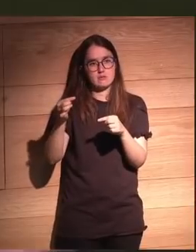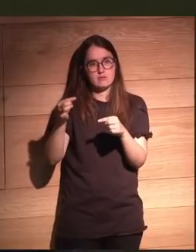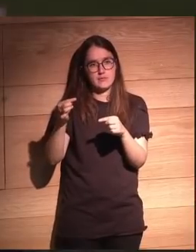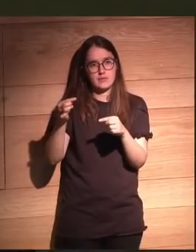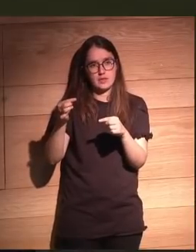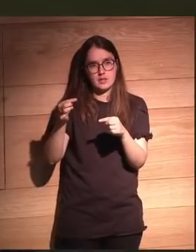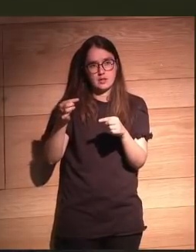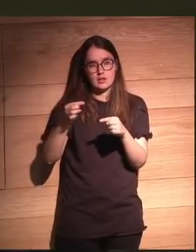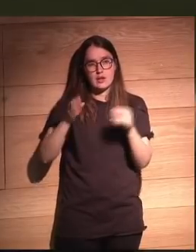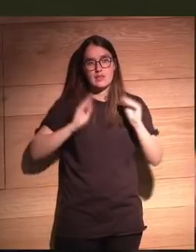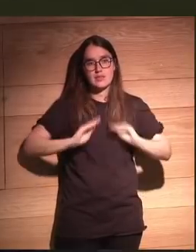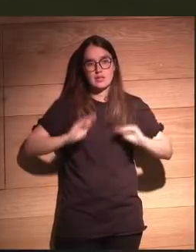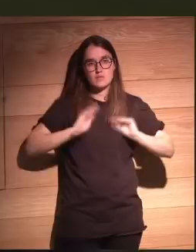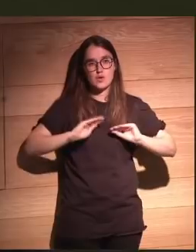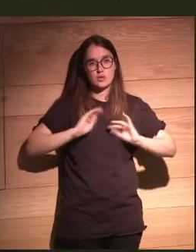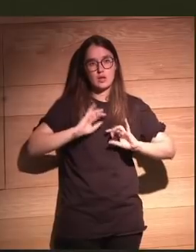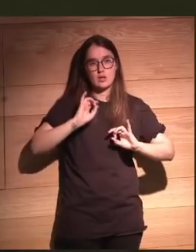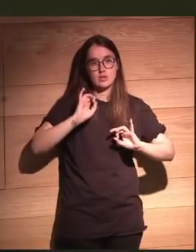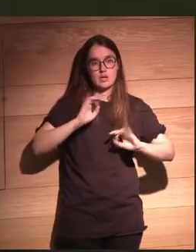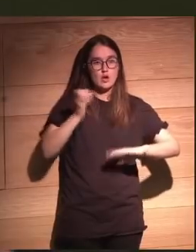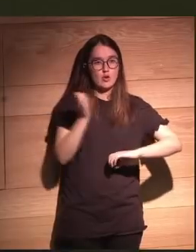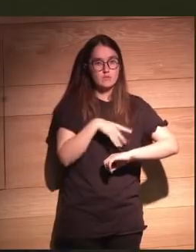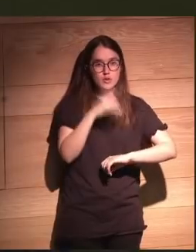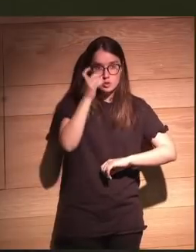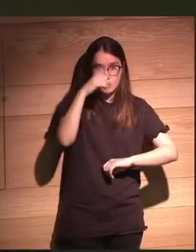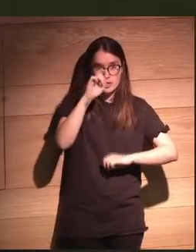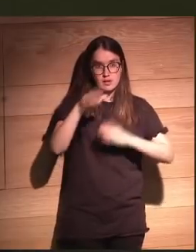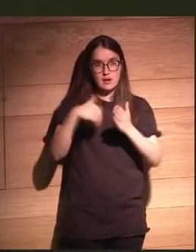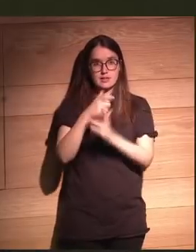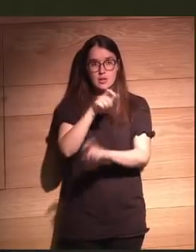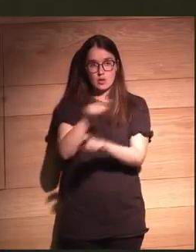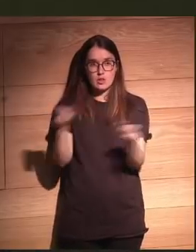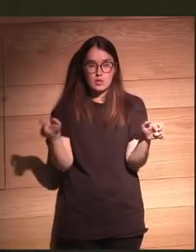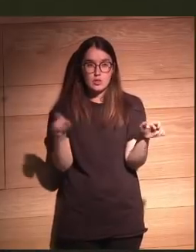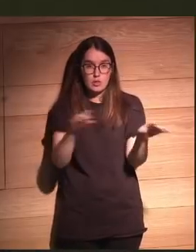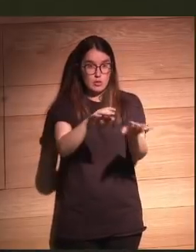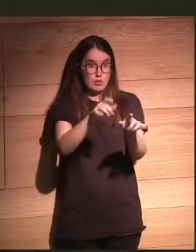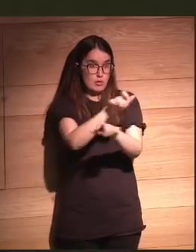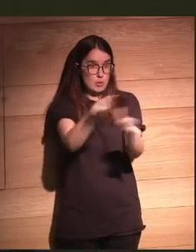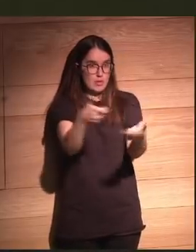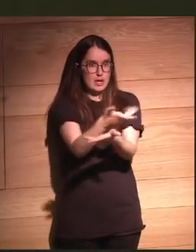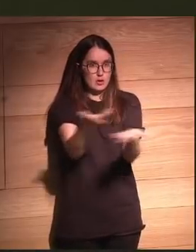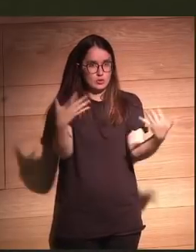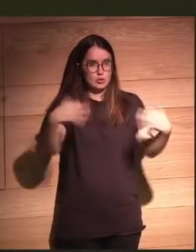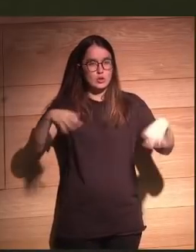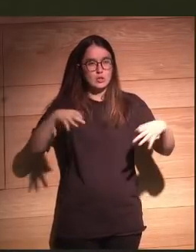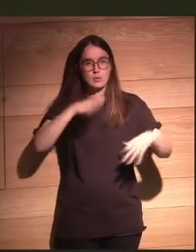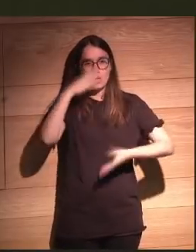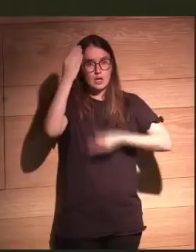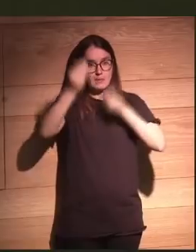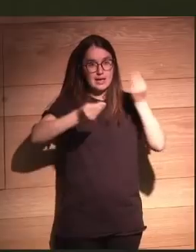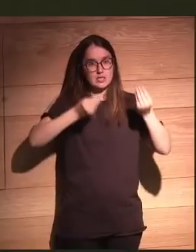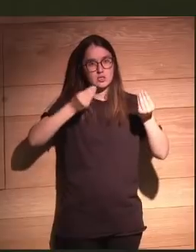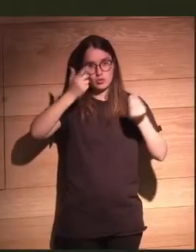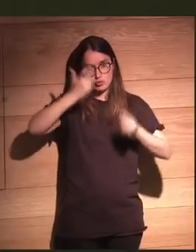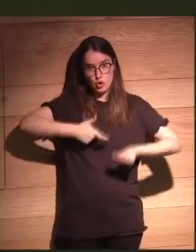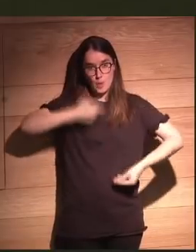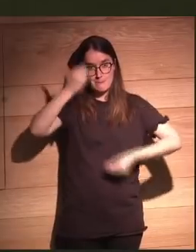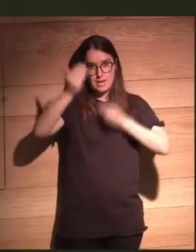que disfrutan desde los fondos buitre hasta los ciudadanos corrientes y molientes, porque yo creo